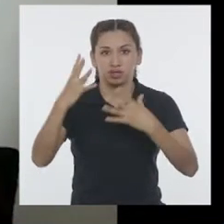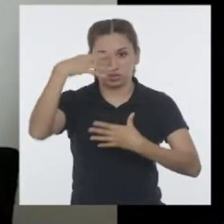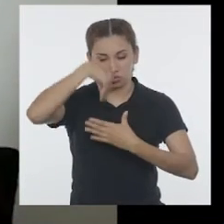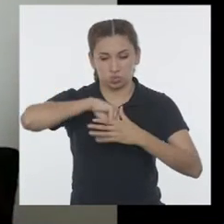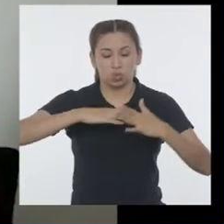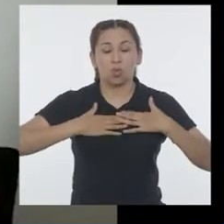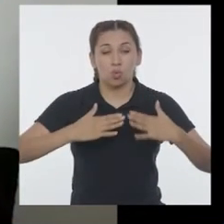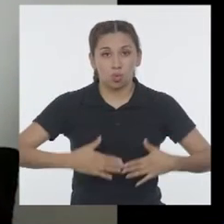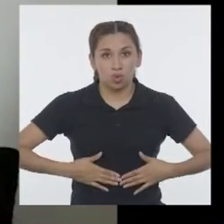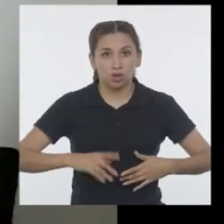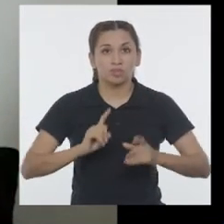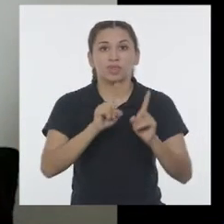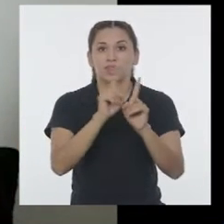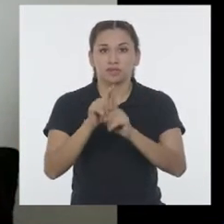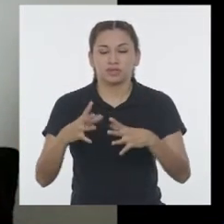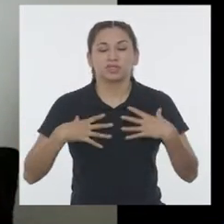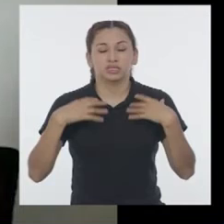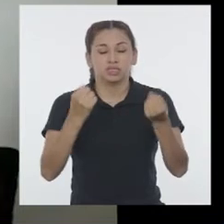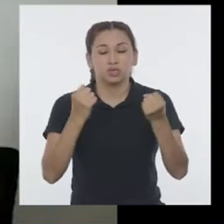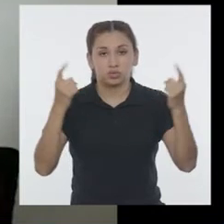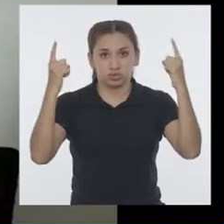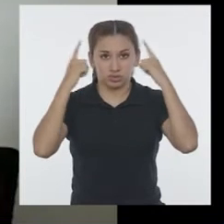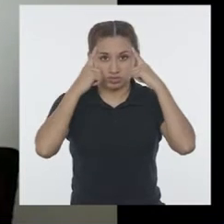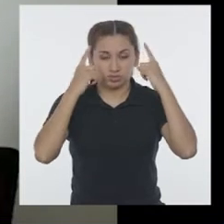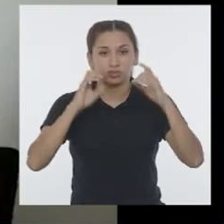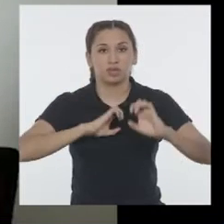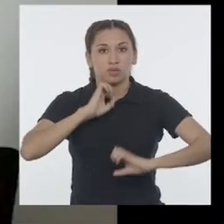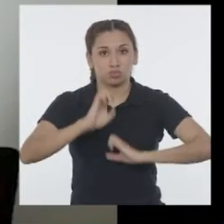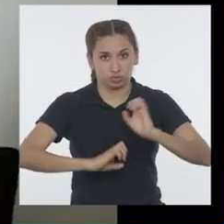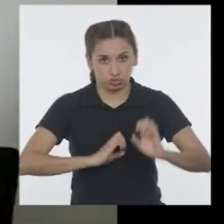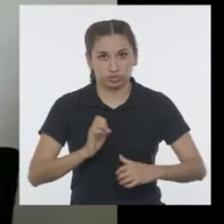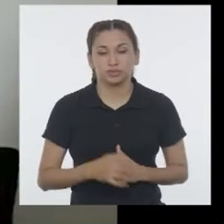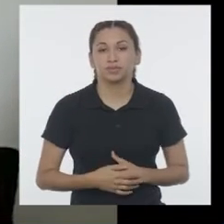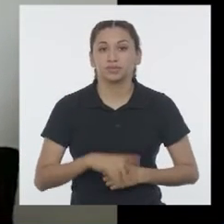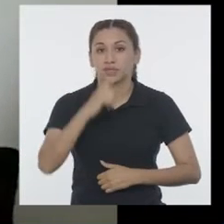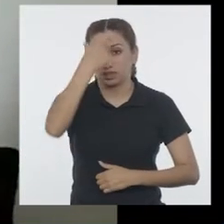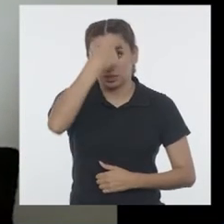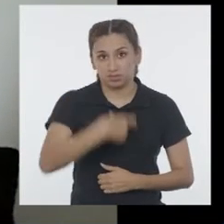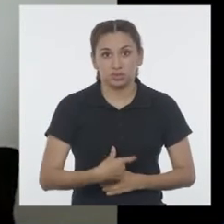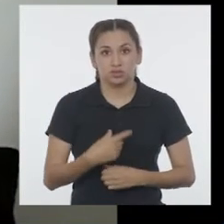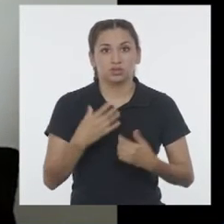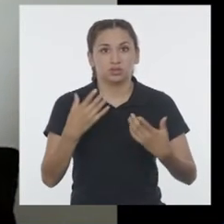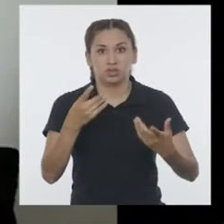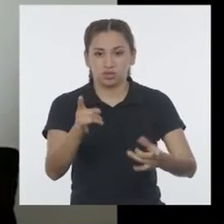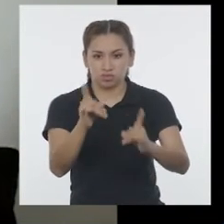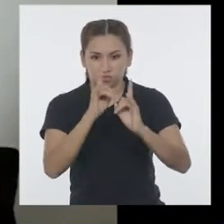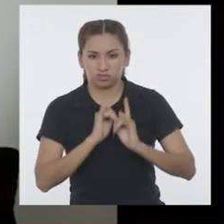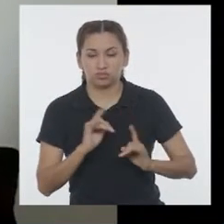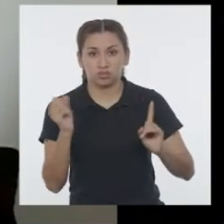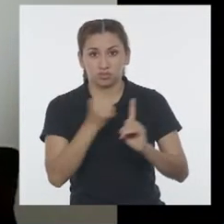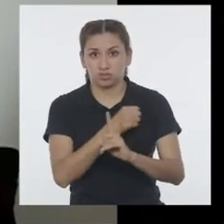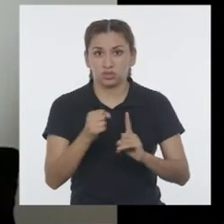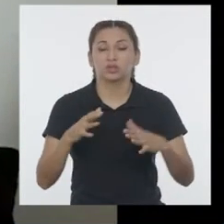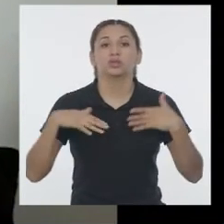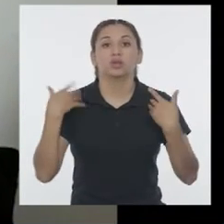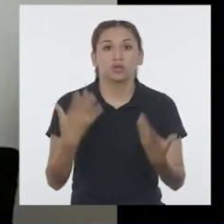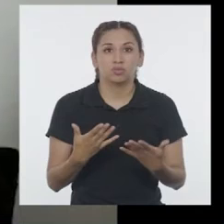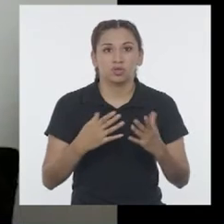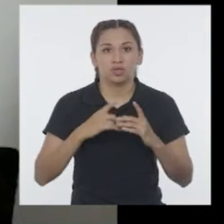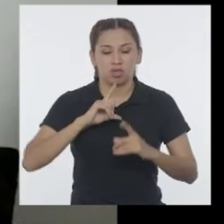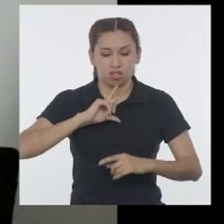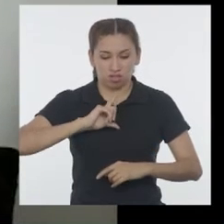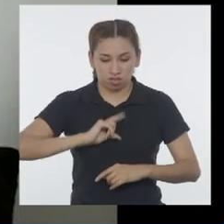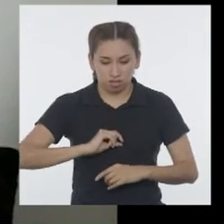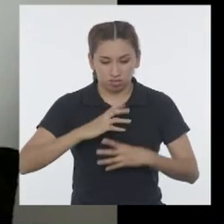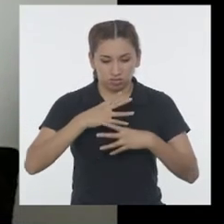daños integrales a la salud y al bienestar físico y emocional. Las personas expuestas a violencia pueden presentar